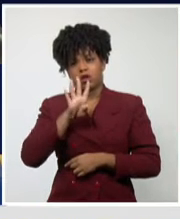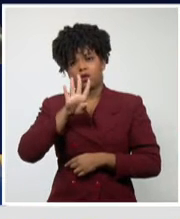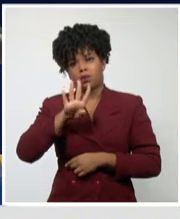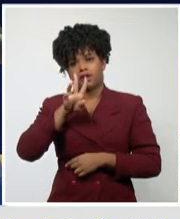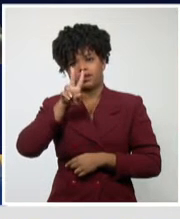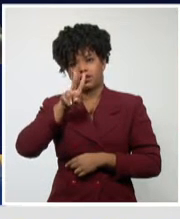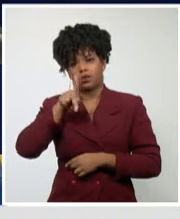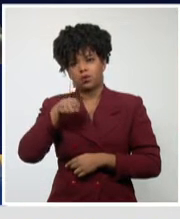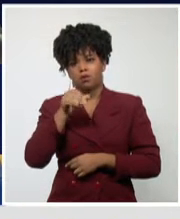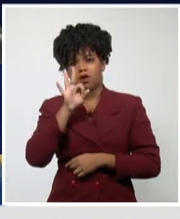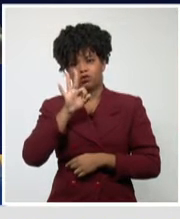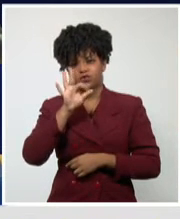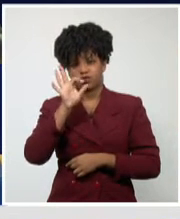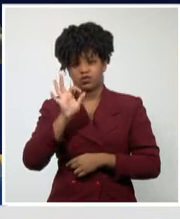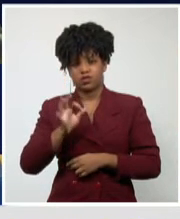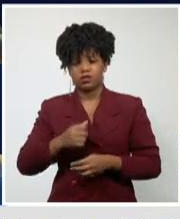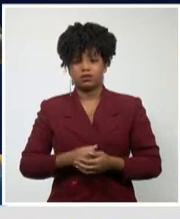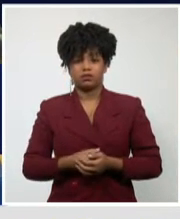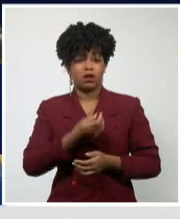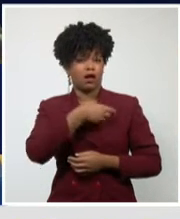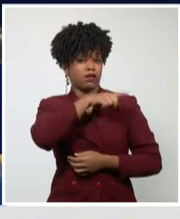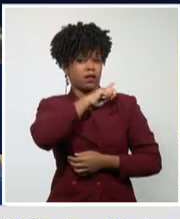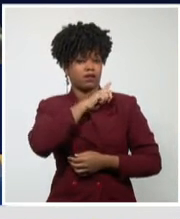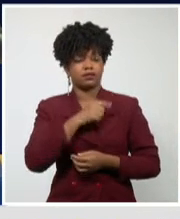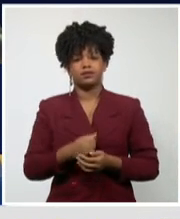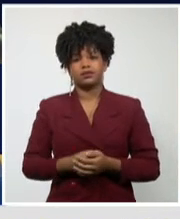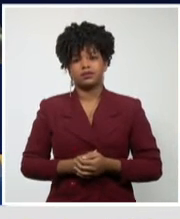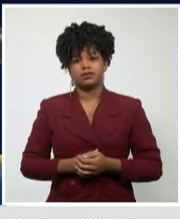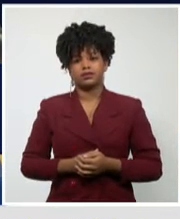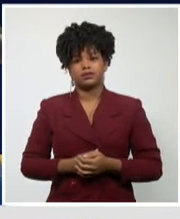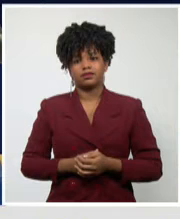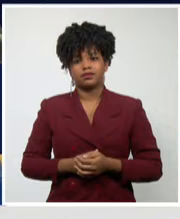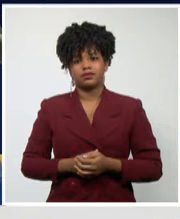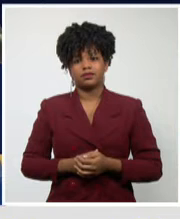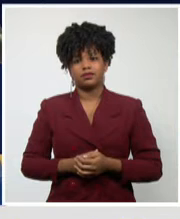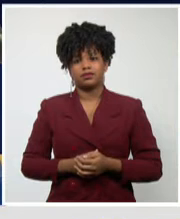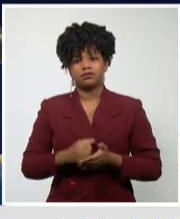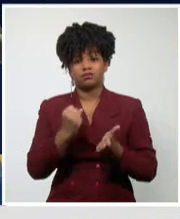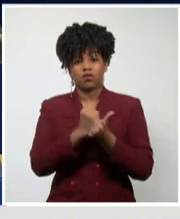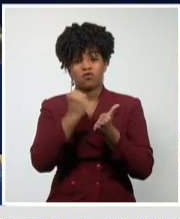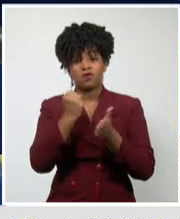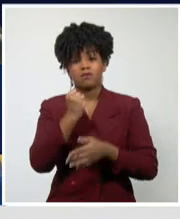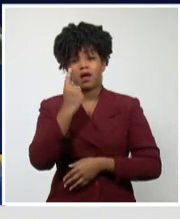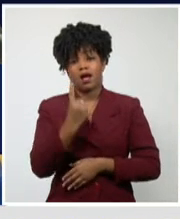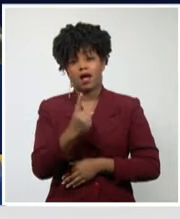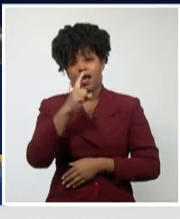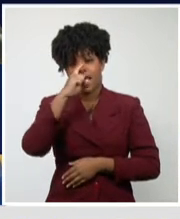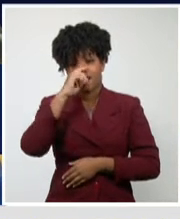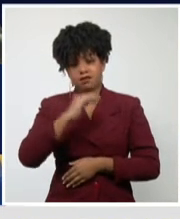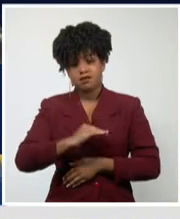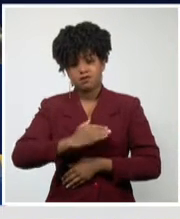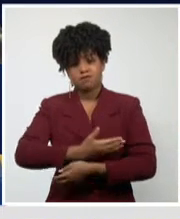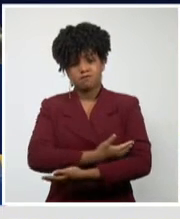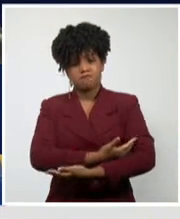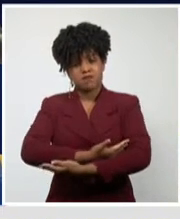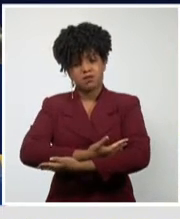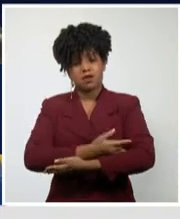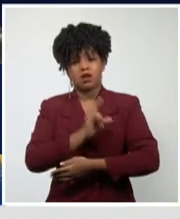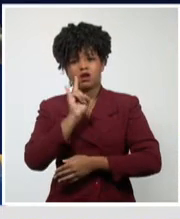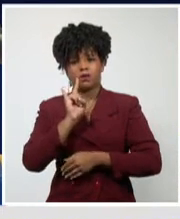42,8%. En el día de ayer se confirma un niño de 9 meses de edad, de aquí